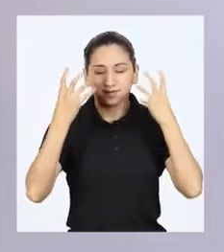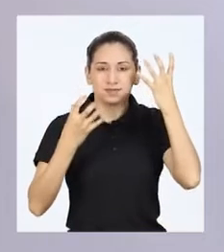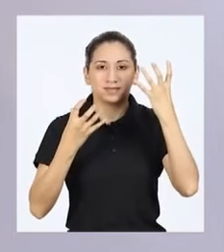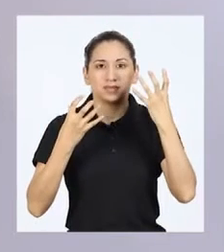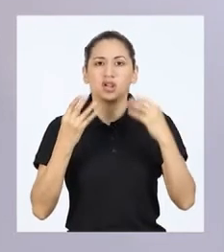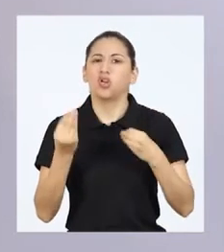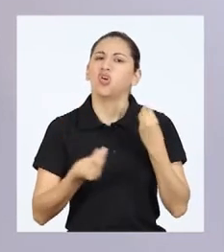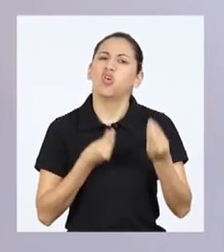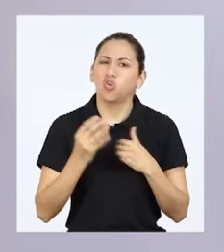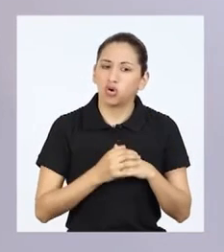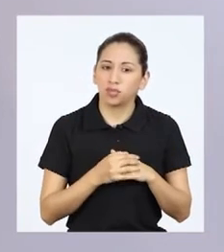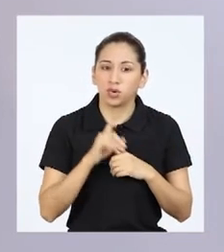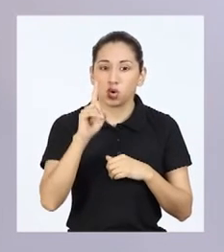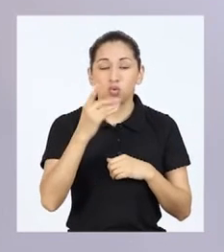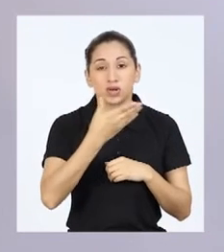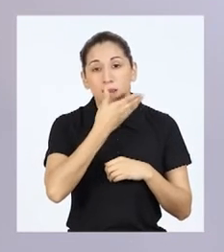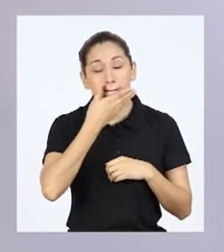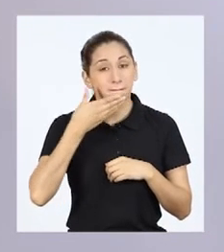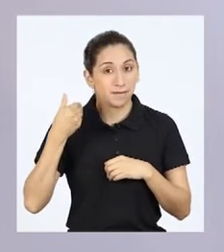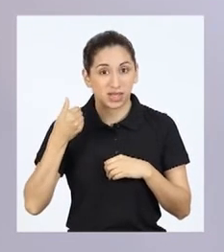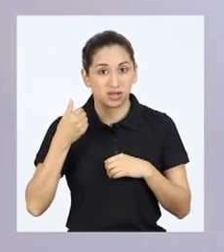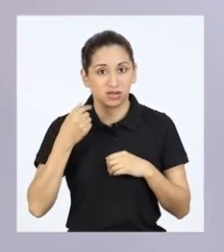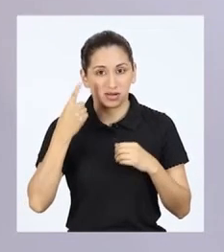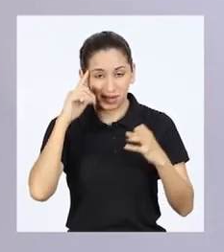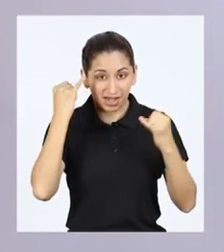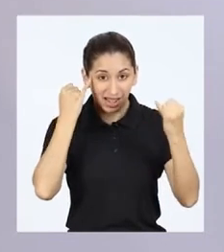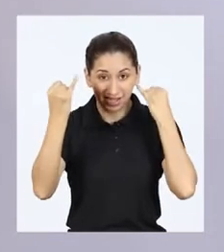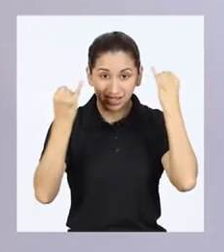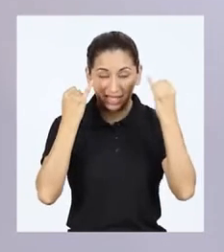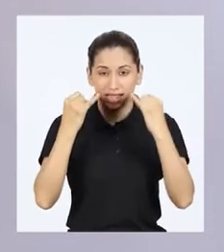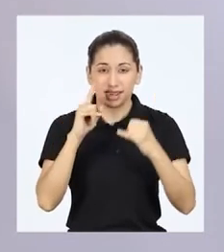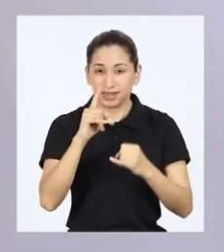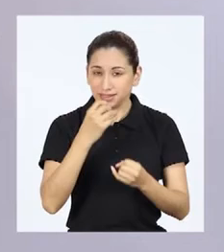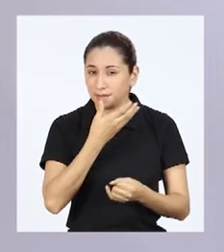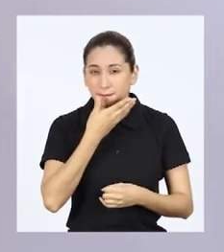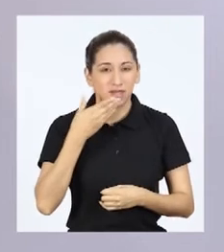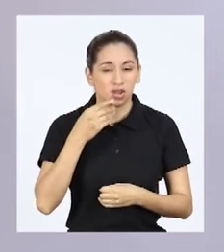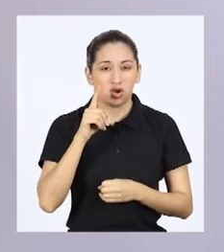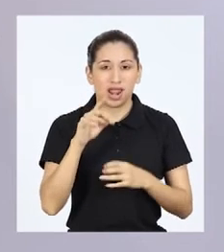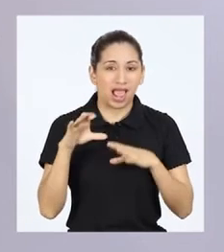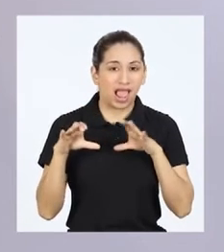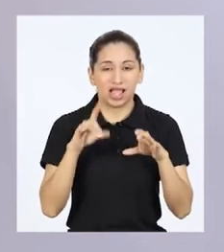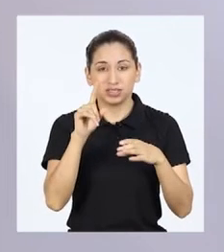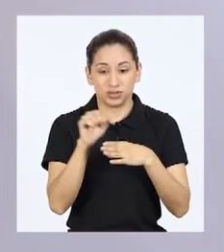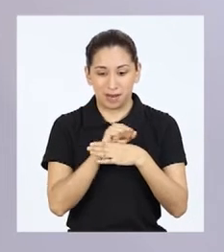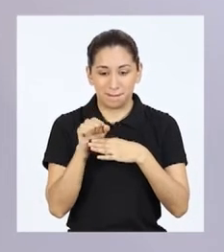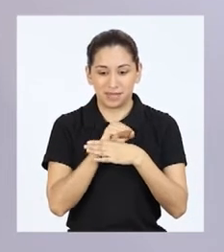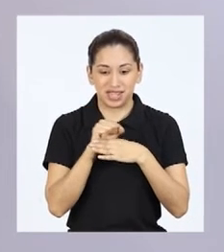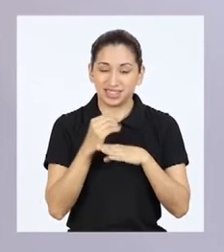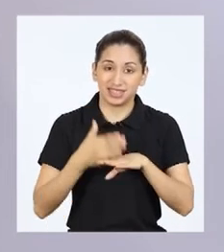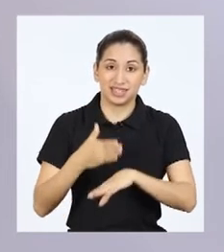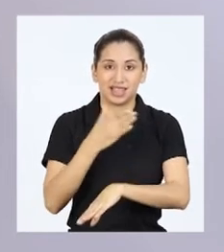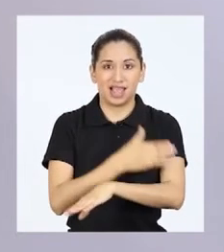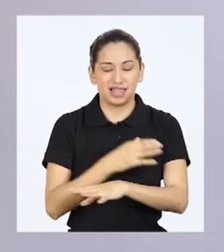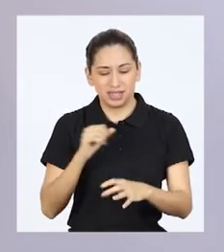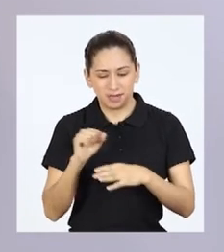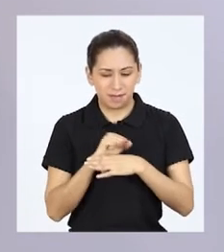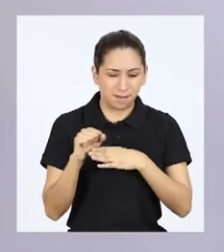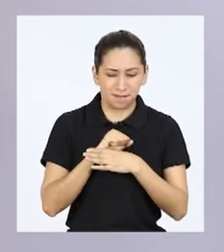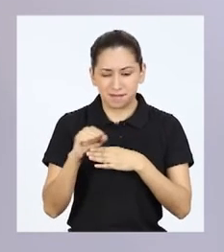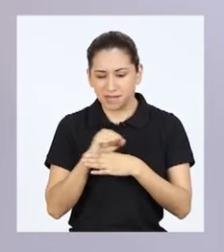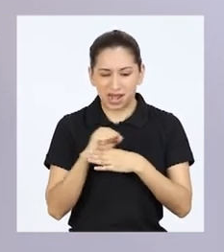sentido? Para tener una mejor disposición para crear, es bueno hacer algunas actividades que fomenten